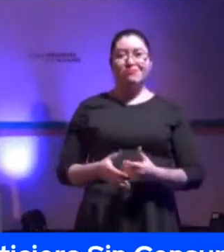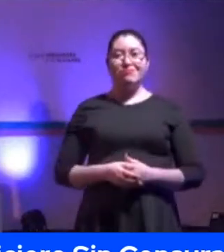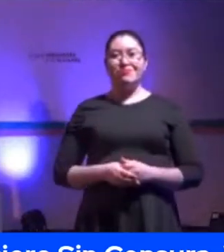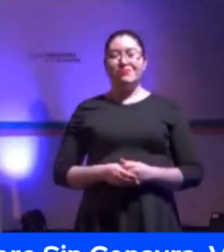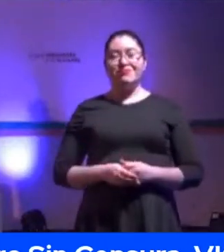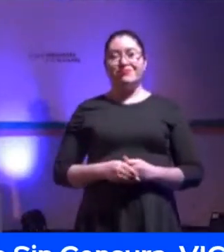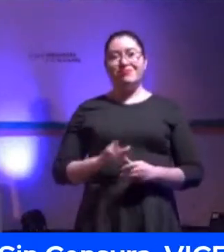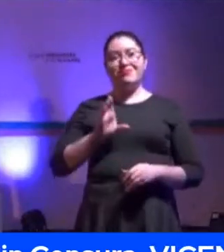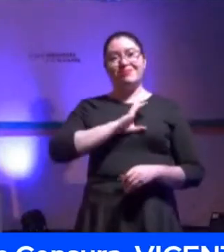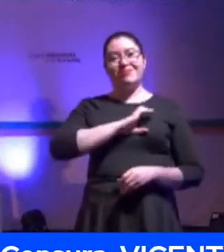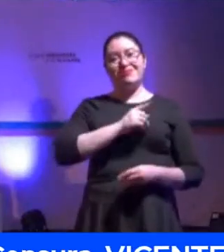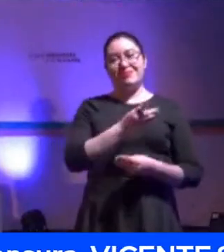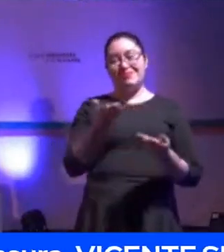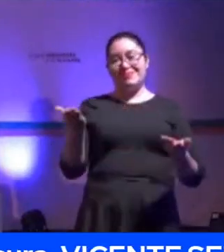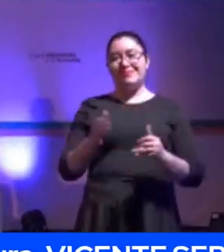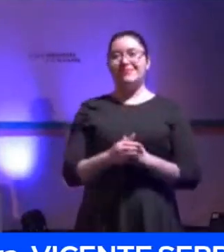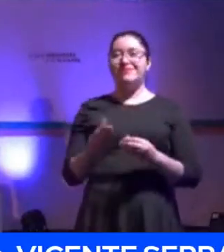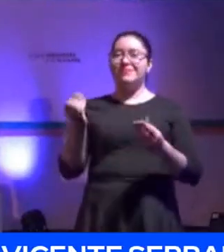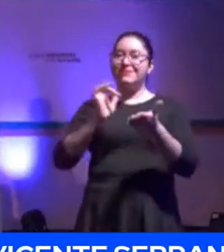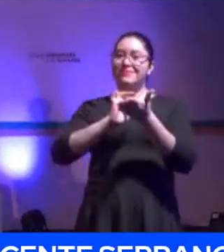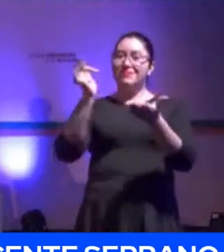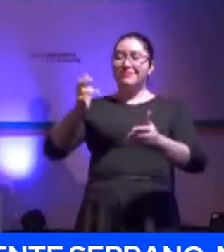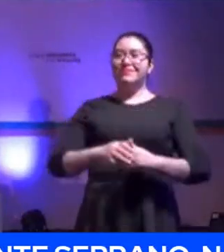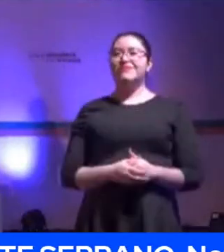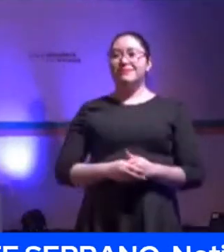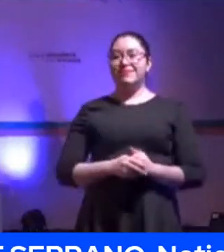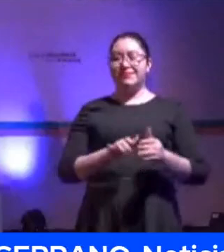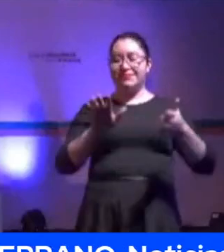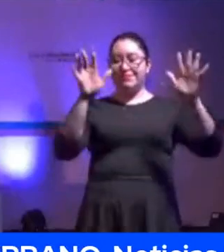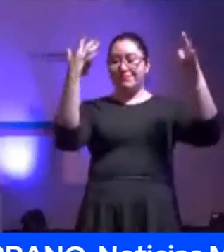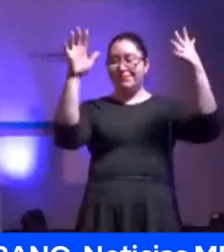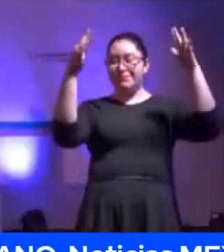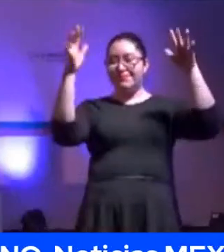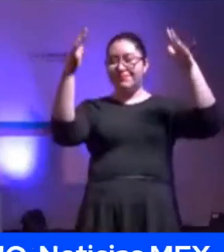Los queremos mucho. Muchas gracias.